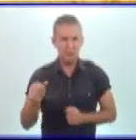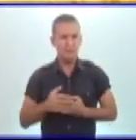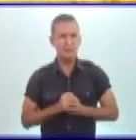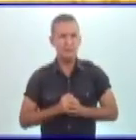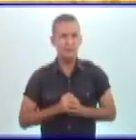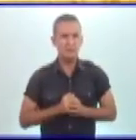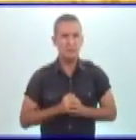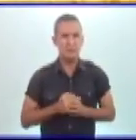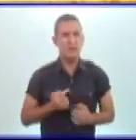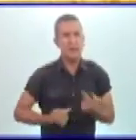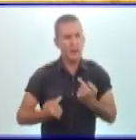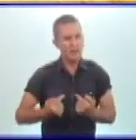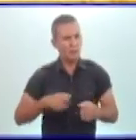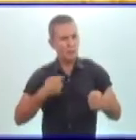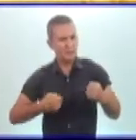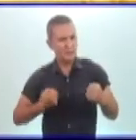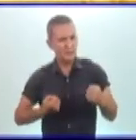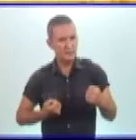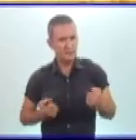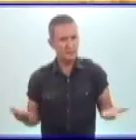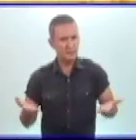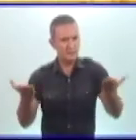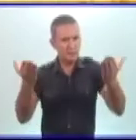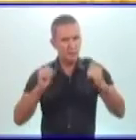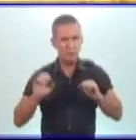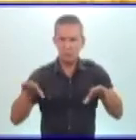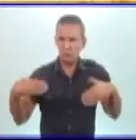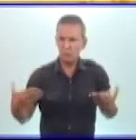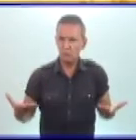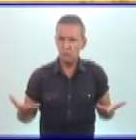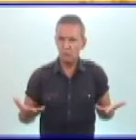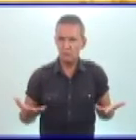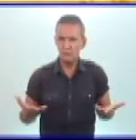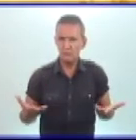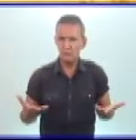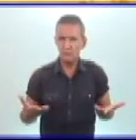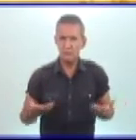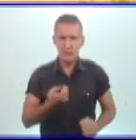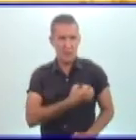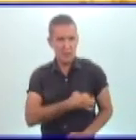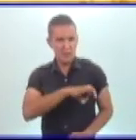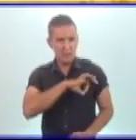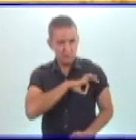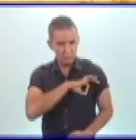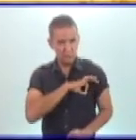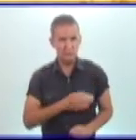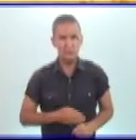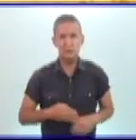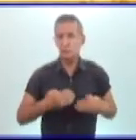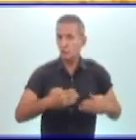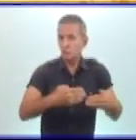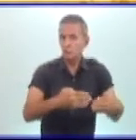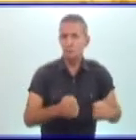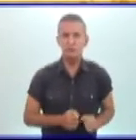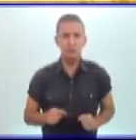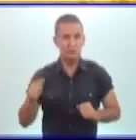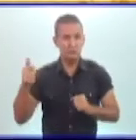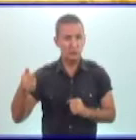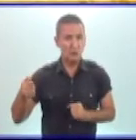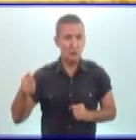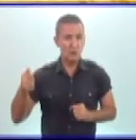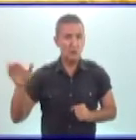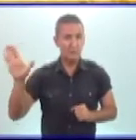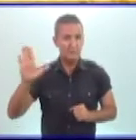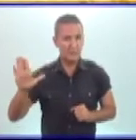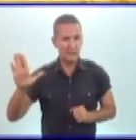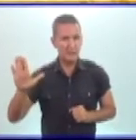tenemos algunas de estas guerras que se van a desarrollar, como la de sucesión española, la guerra de sucesión de Austria y la guerra de los